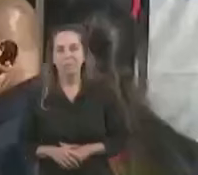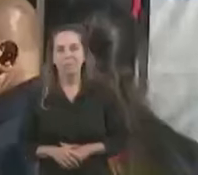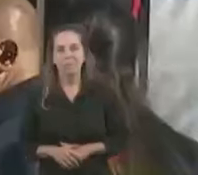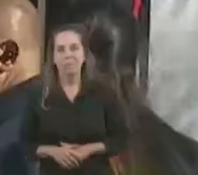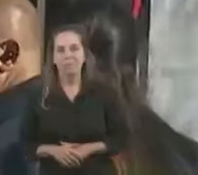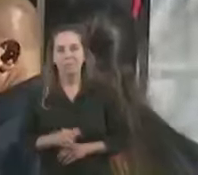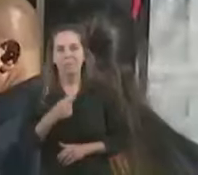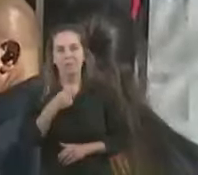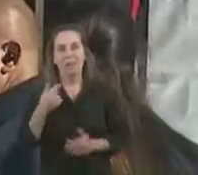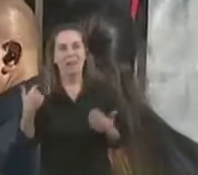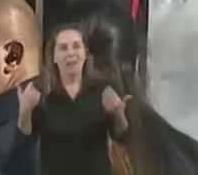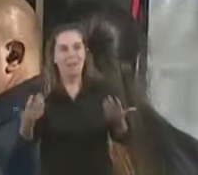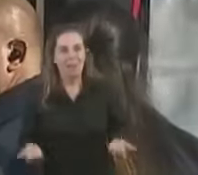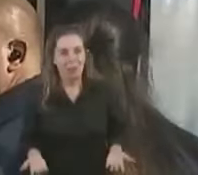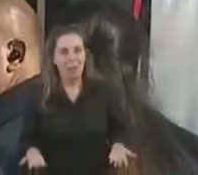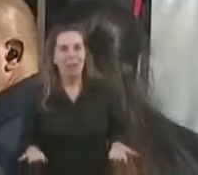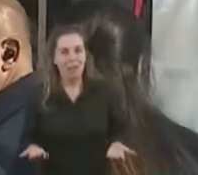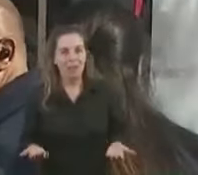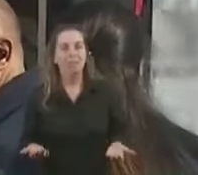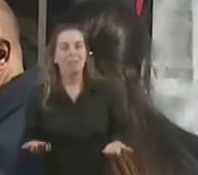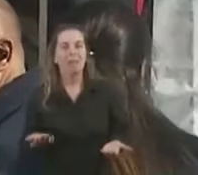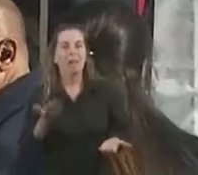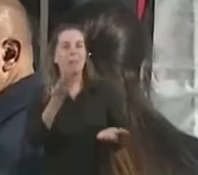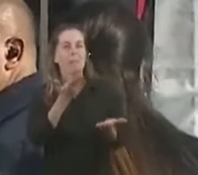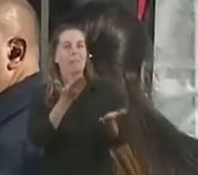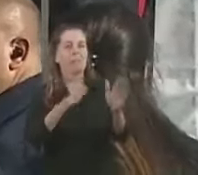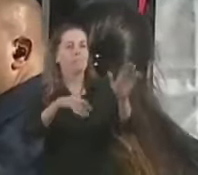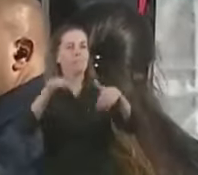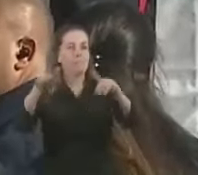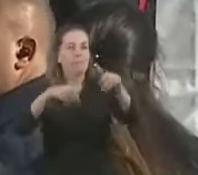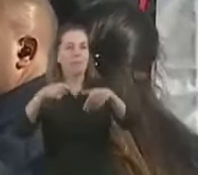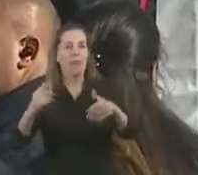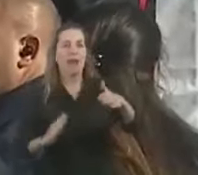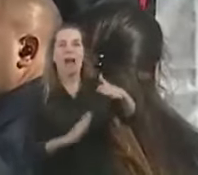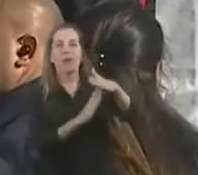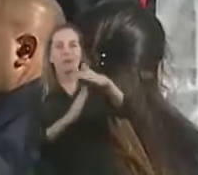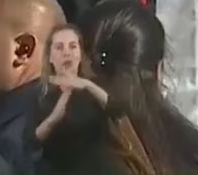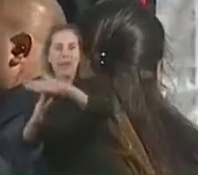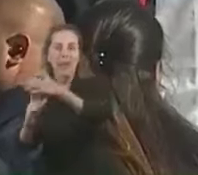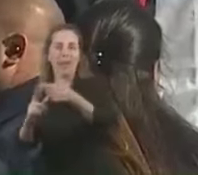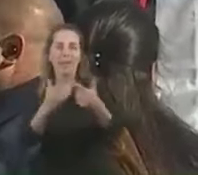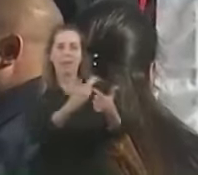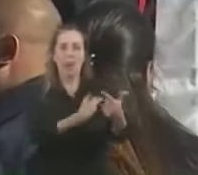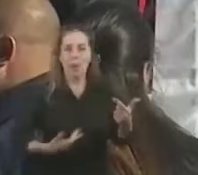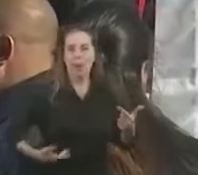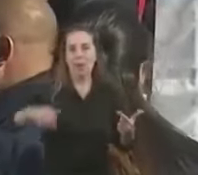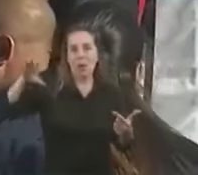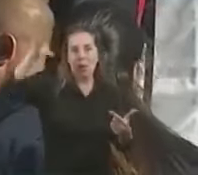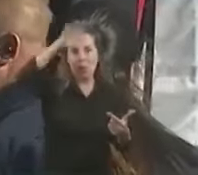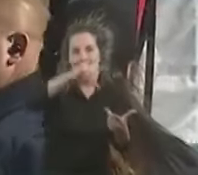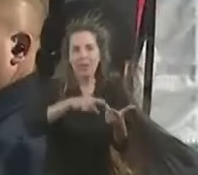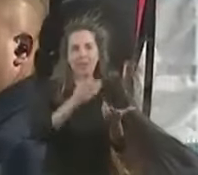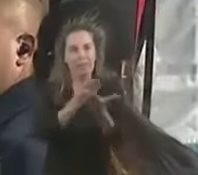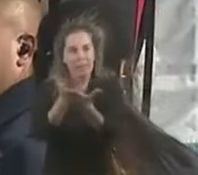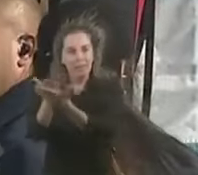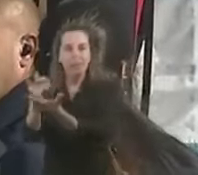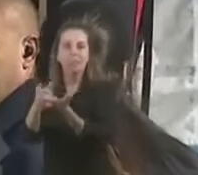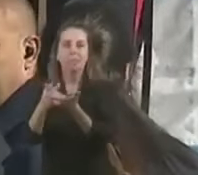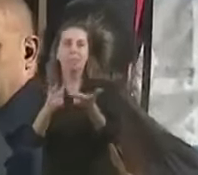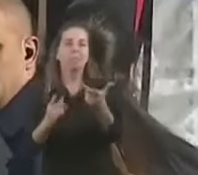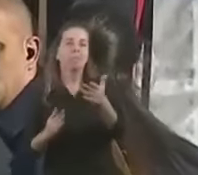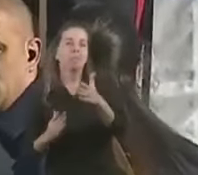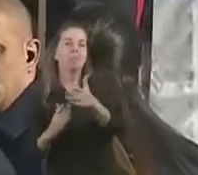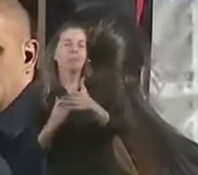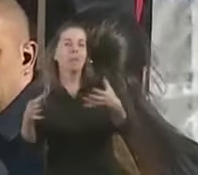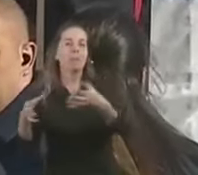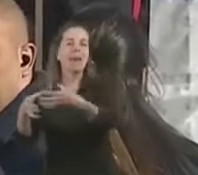Quiero aprovechar para convocar a todas las autoridades políticas, los gobernadores de las provincias argentinas, los dirigentes de los principales